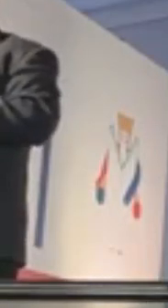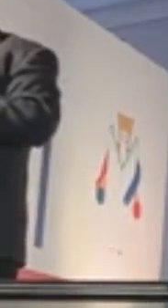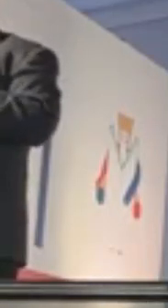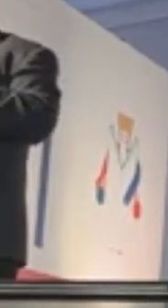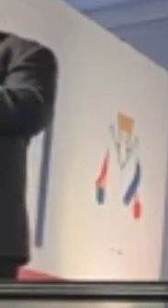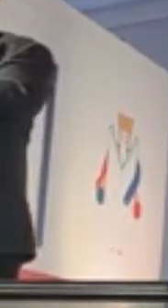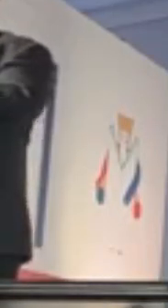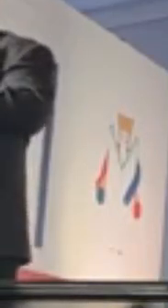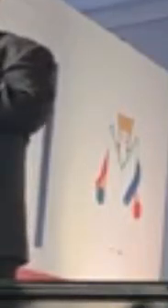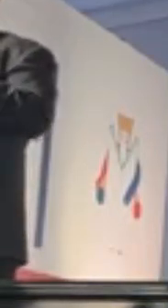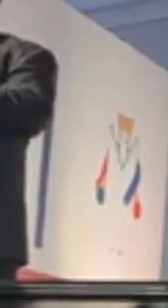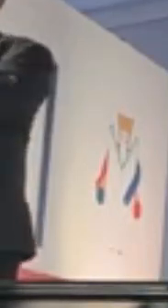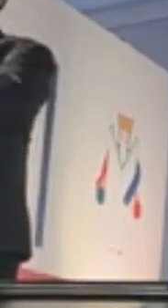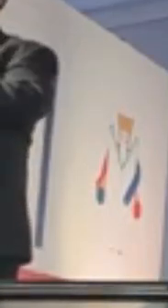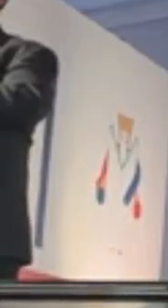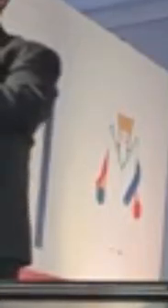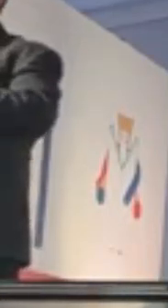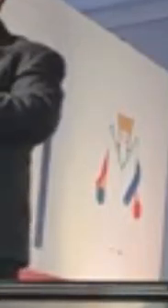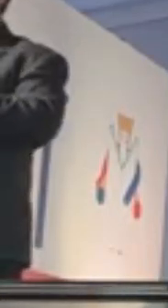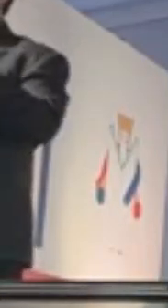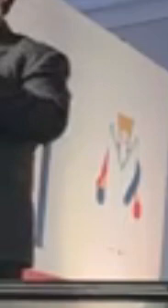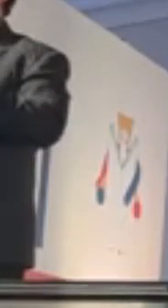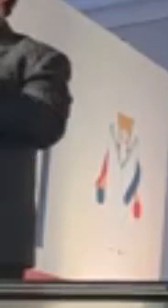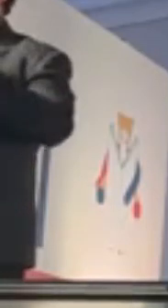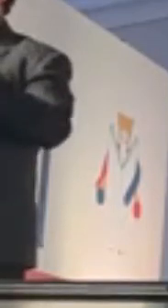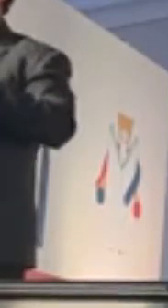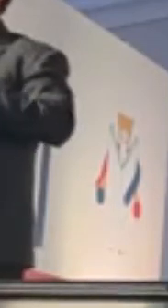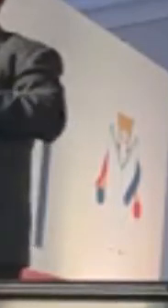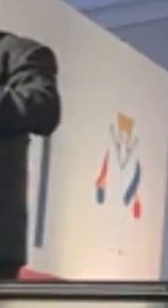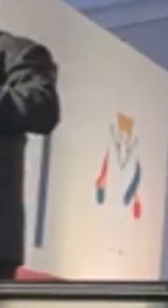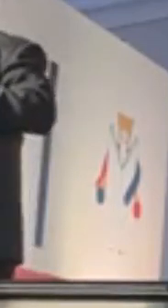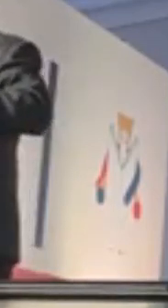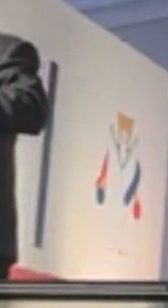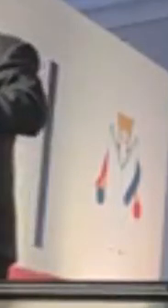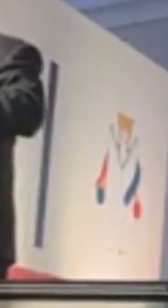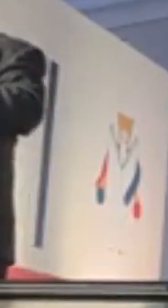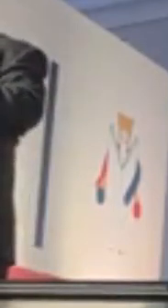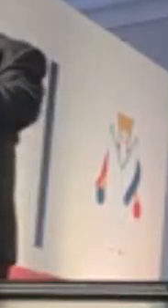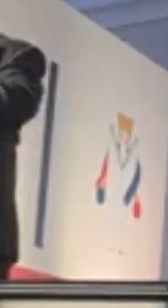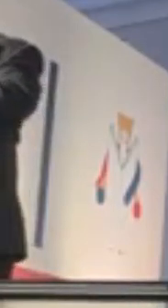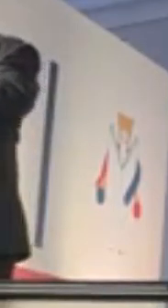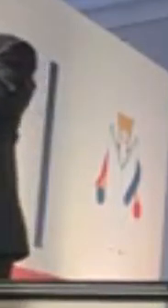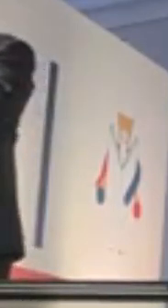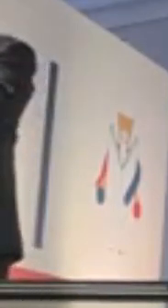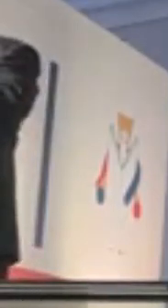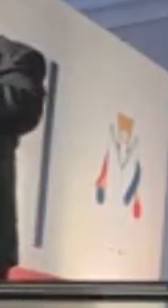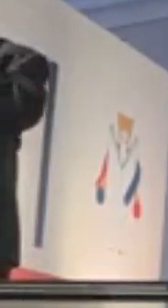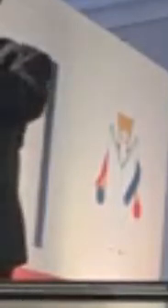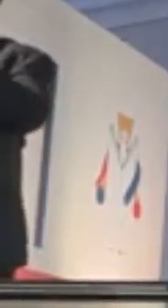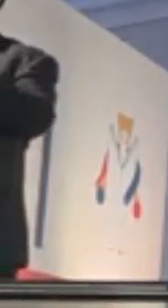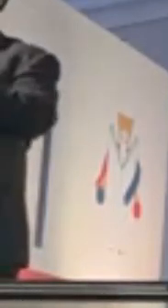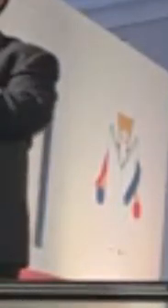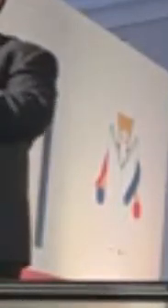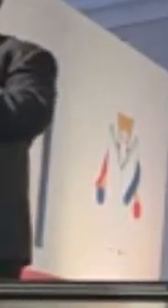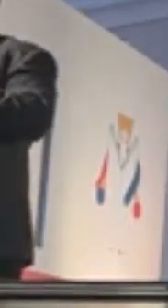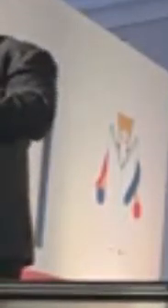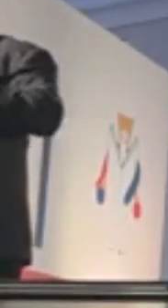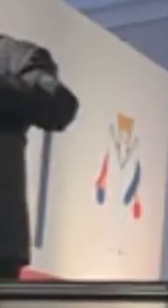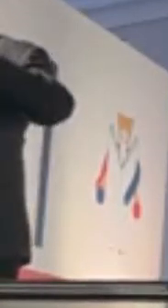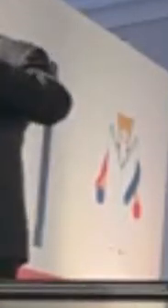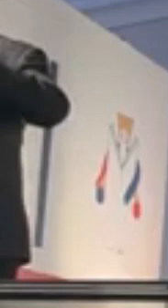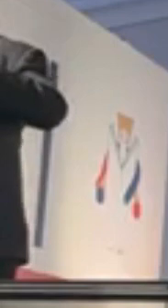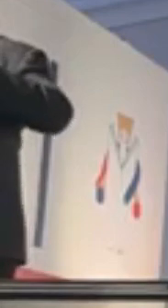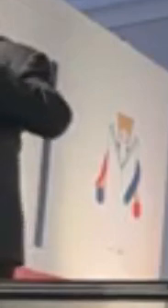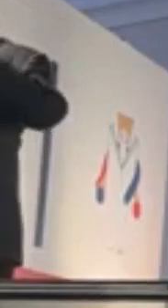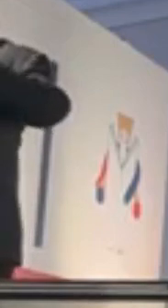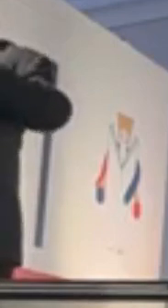estamos haciendo, pero la derecha sí se da cuenta, por eso intriga, miente, tergiversa, denuestra, hace sus campañas contra el compañero presidente